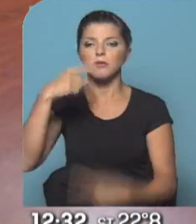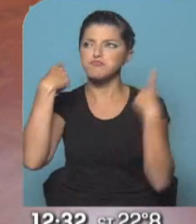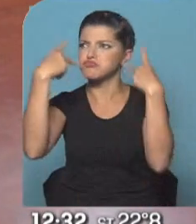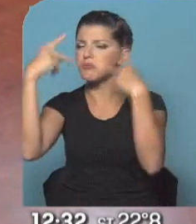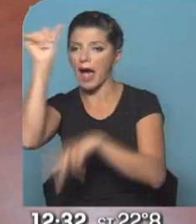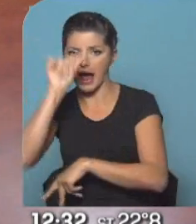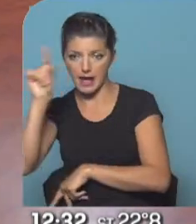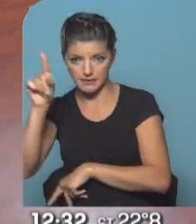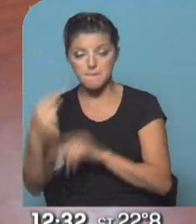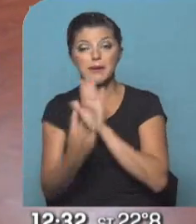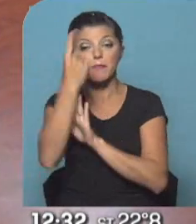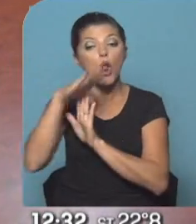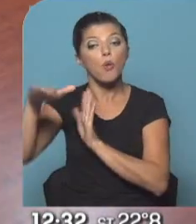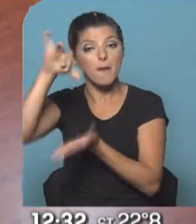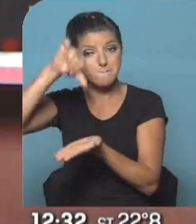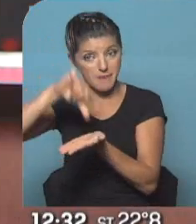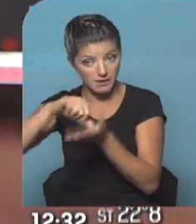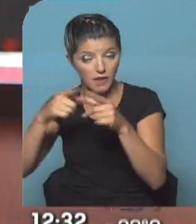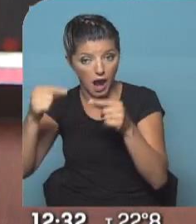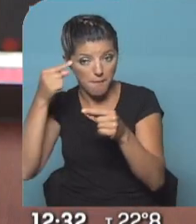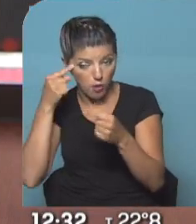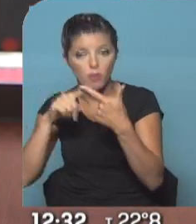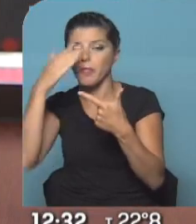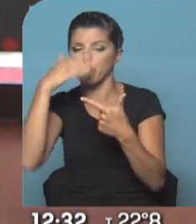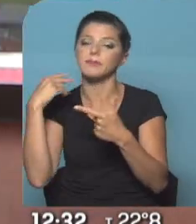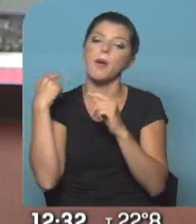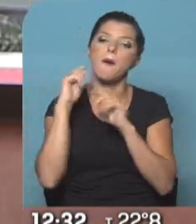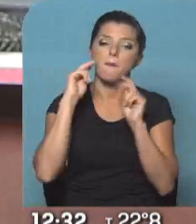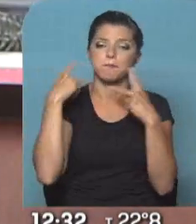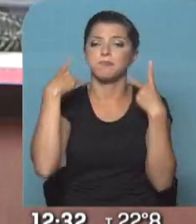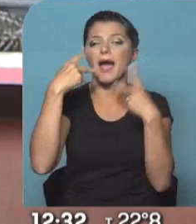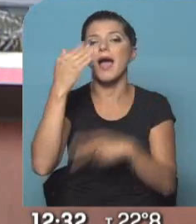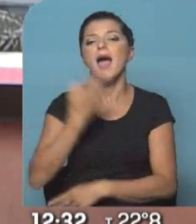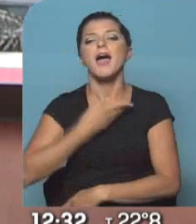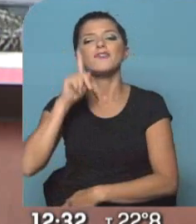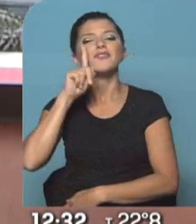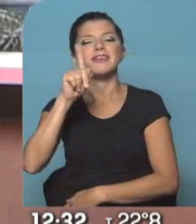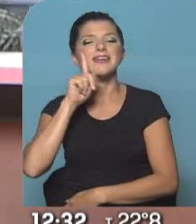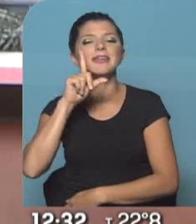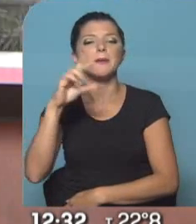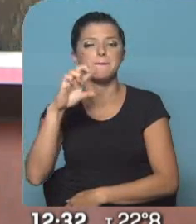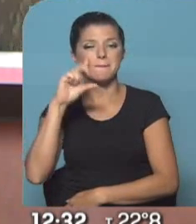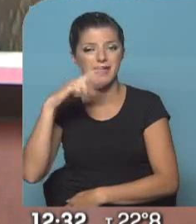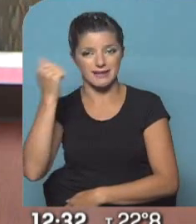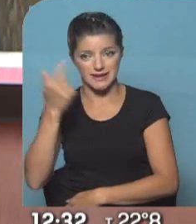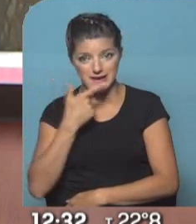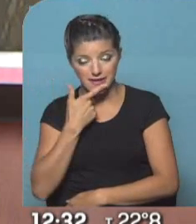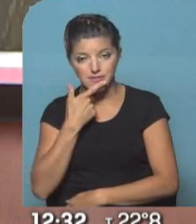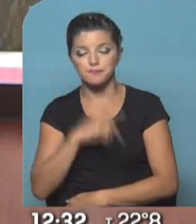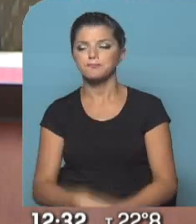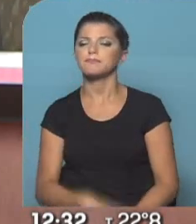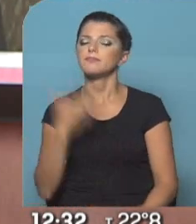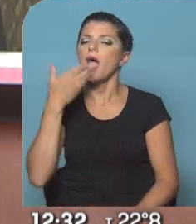en Japón. La próxima parada es en Filipinas. Habló de muchas cuestiones que tienen que ver, algunas con el comercio,